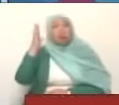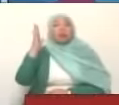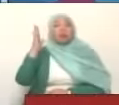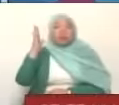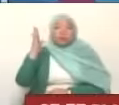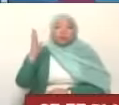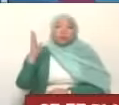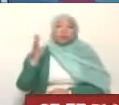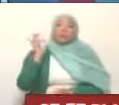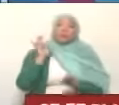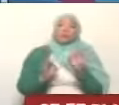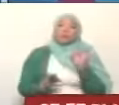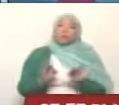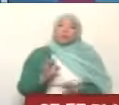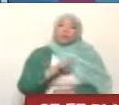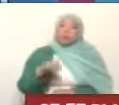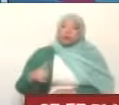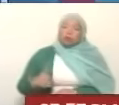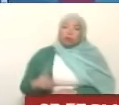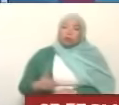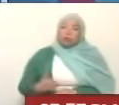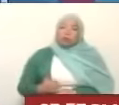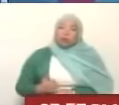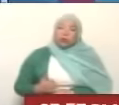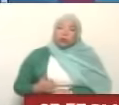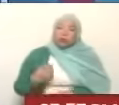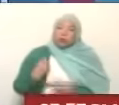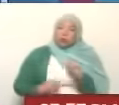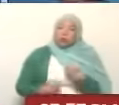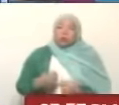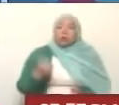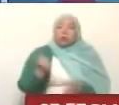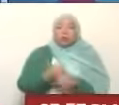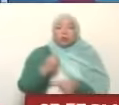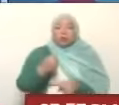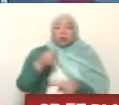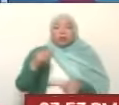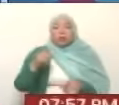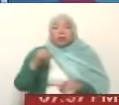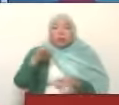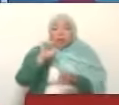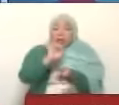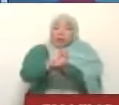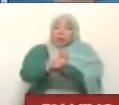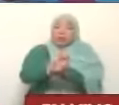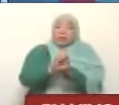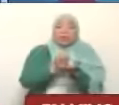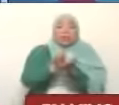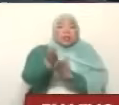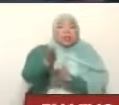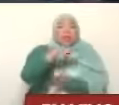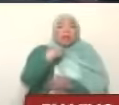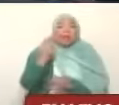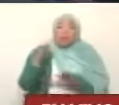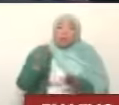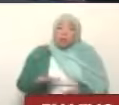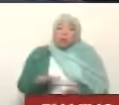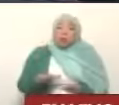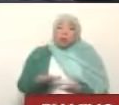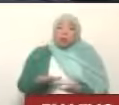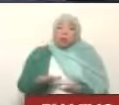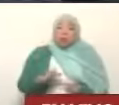que respeten una pena bien fuerte, pues por eso yo propuse la cadena perpetua, ¿entiendes? Por eso propuse la cadena